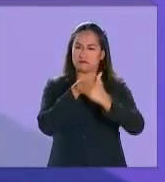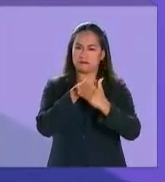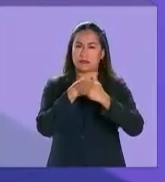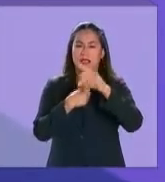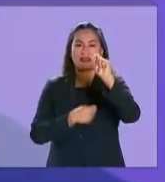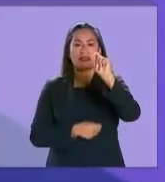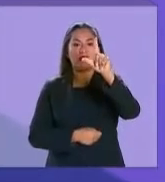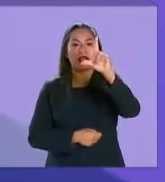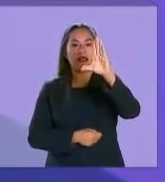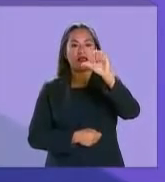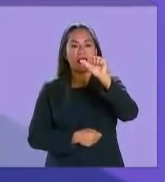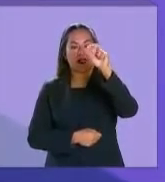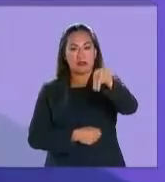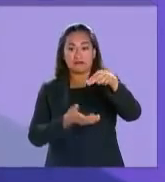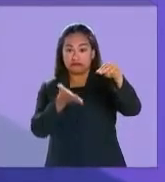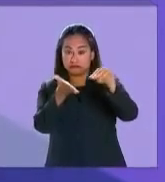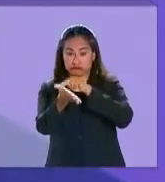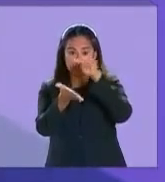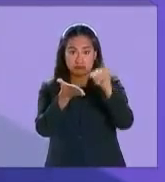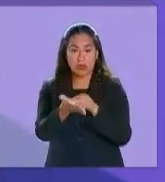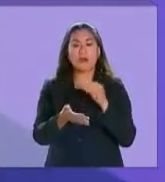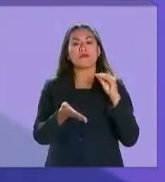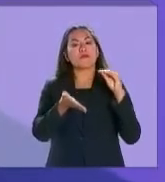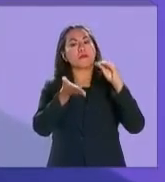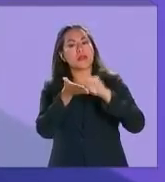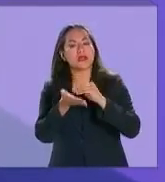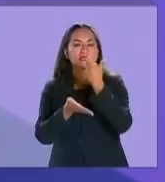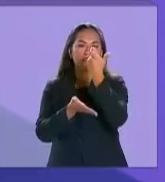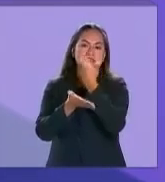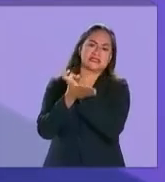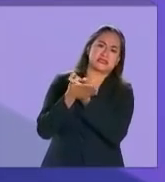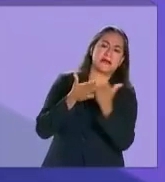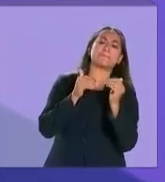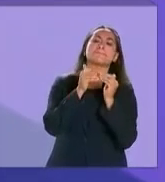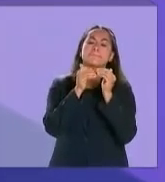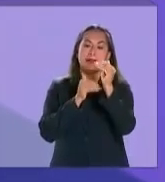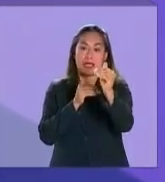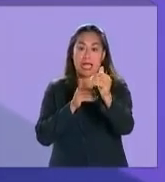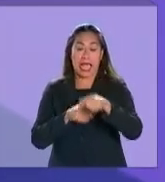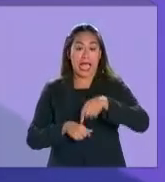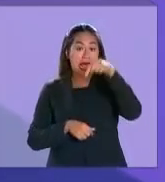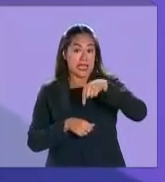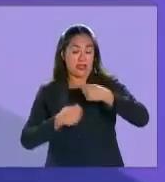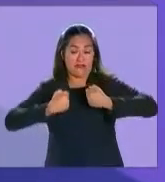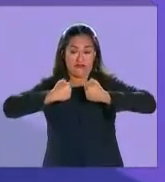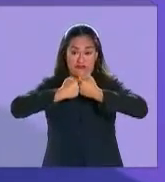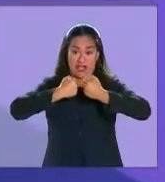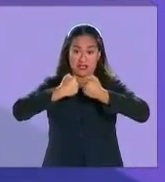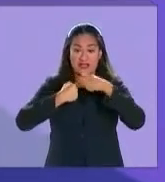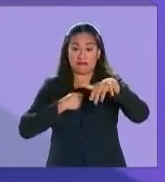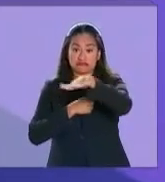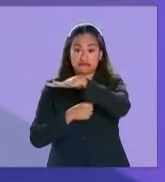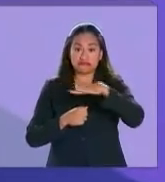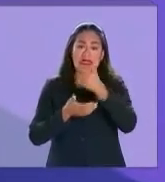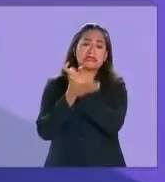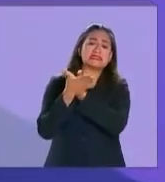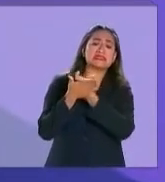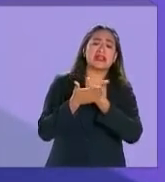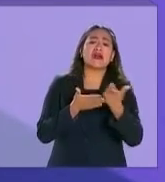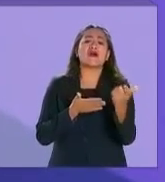aumento a los salarios y estoy de acuerdo aquí en la franja fronteriza vamos a aumentar al doble el salario